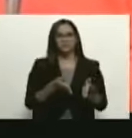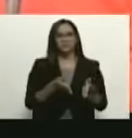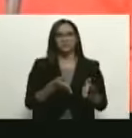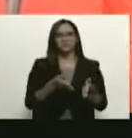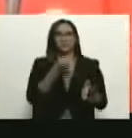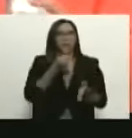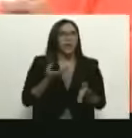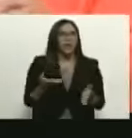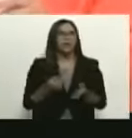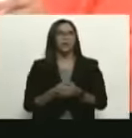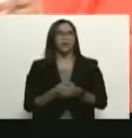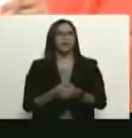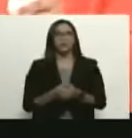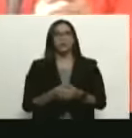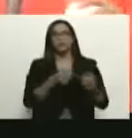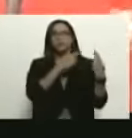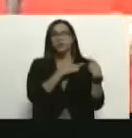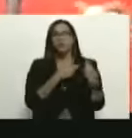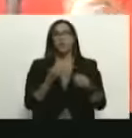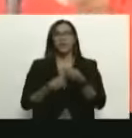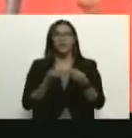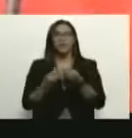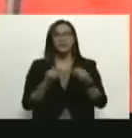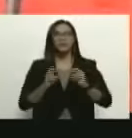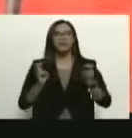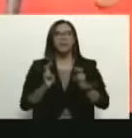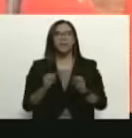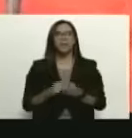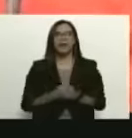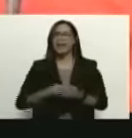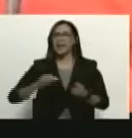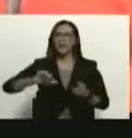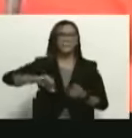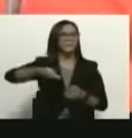bueno, manejar, como venimos manejando el tema, a la más alta